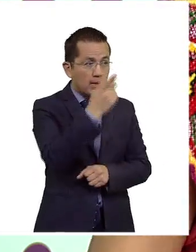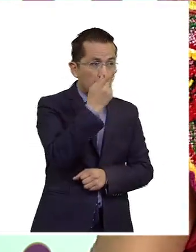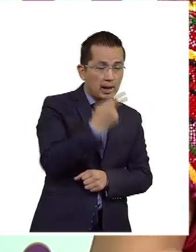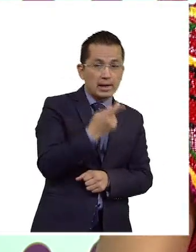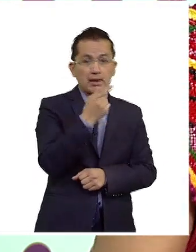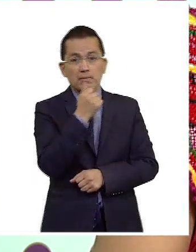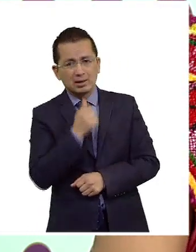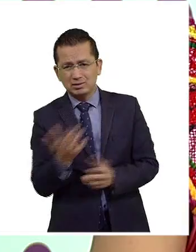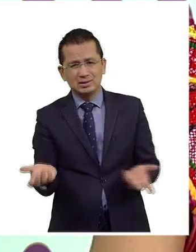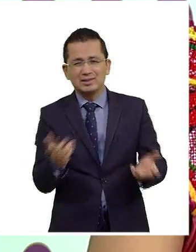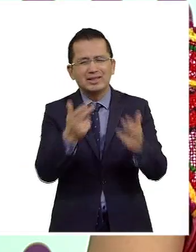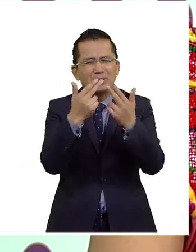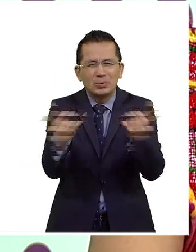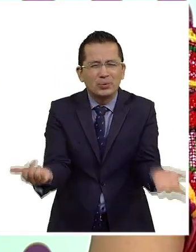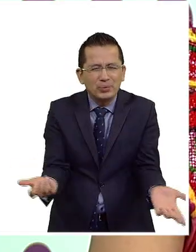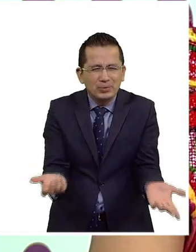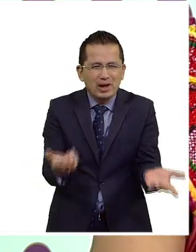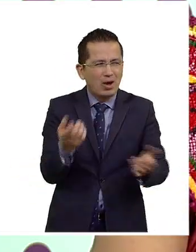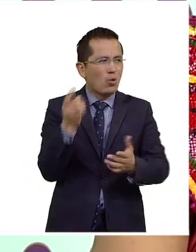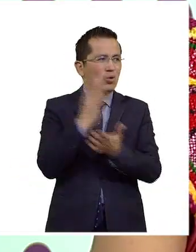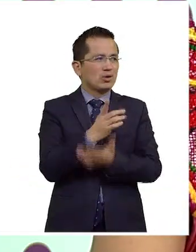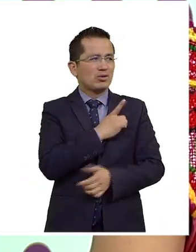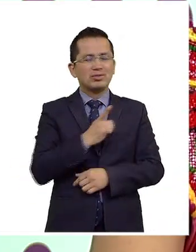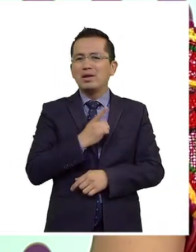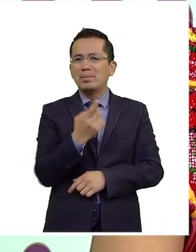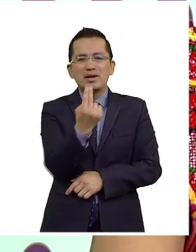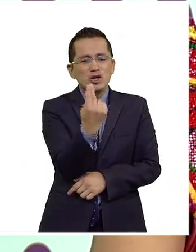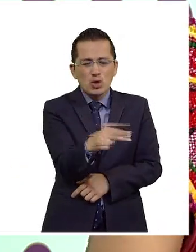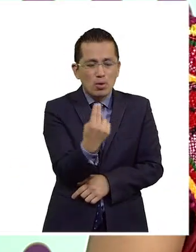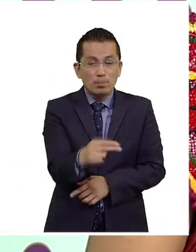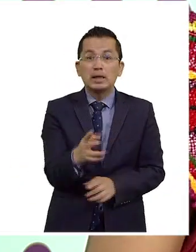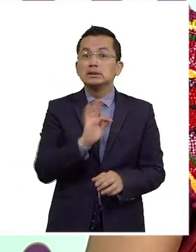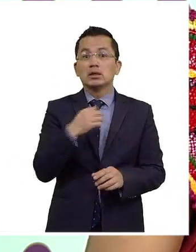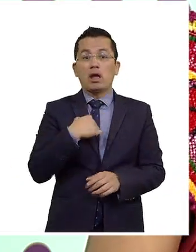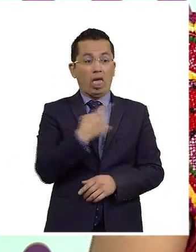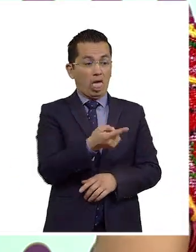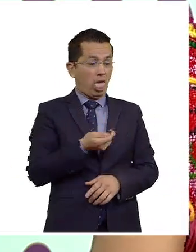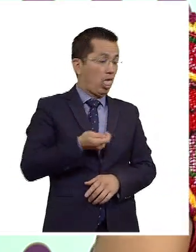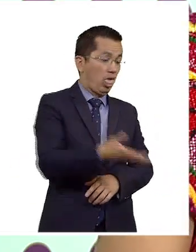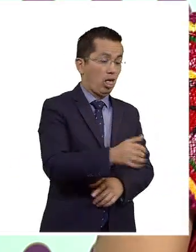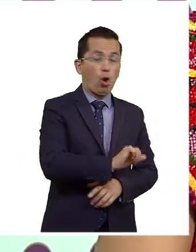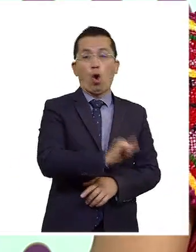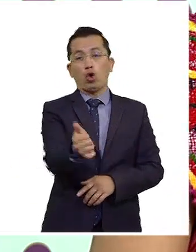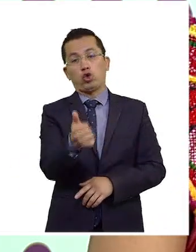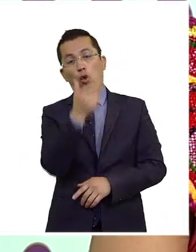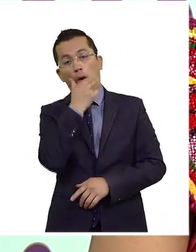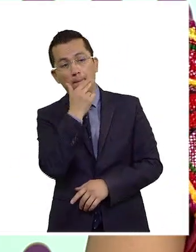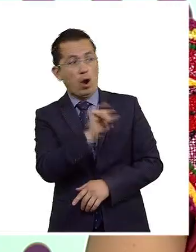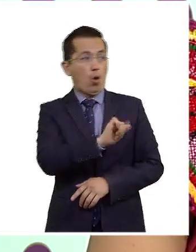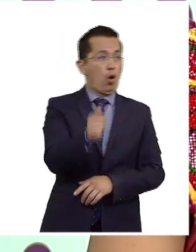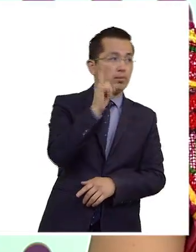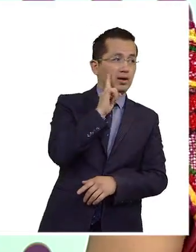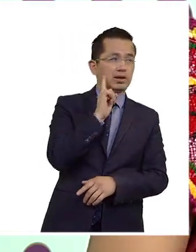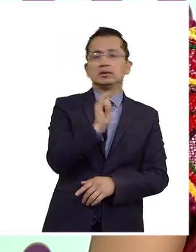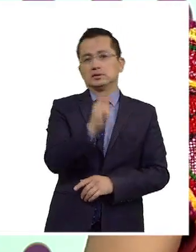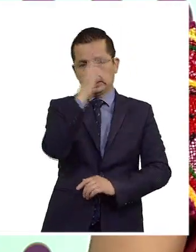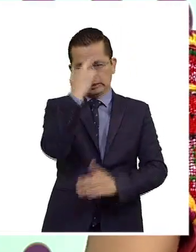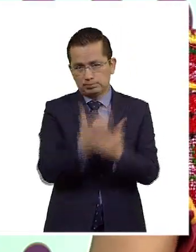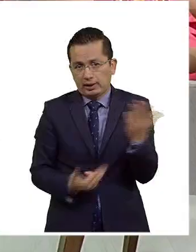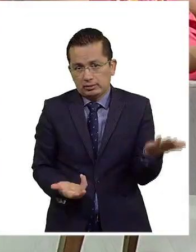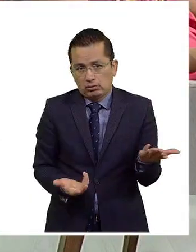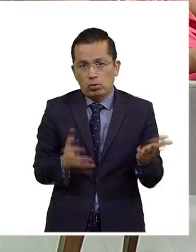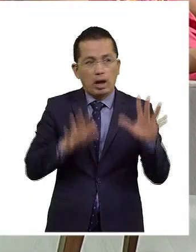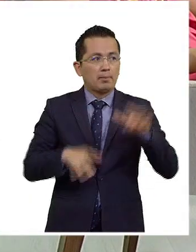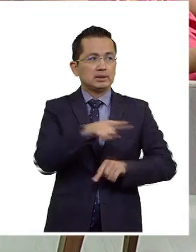decirle su nombre. Para nombrar. Entonces, la falta de respeto al nombre, pues, ocasiona muchísimas cosas. Una de ellas es que no vayan al baño, otra